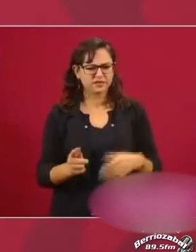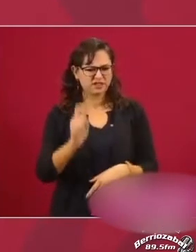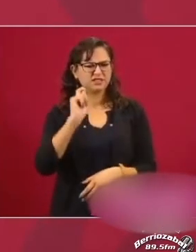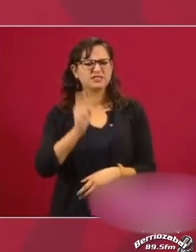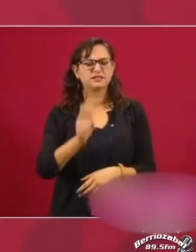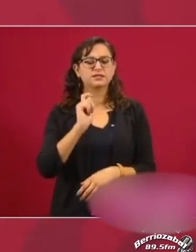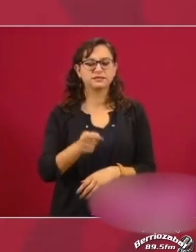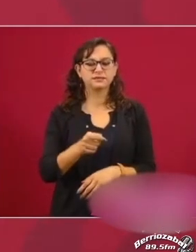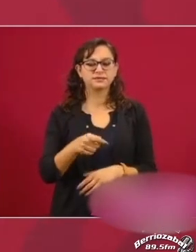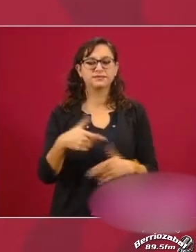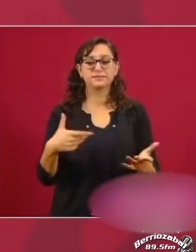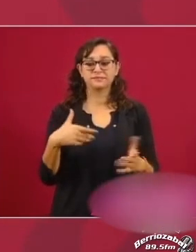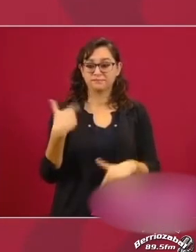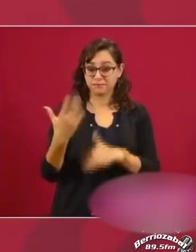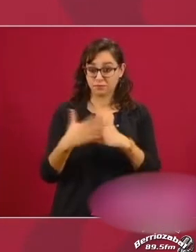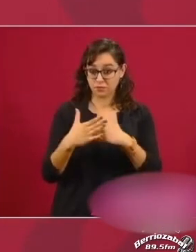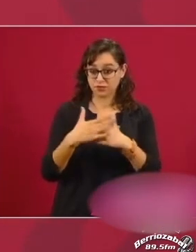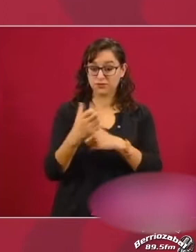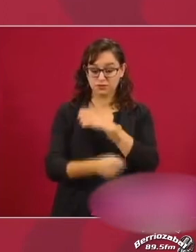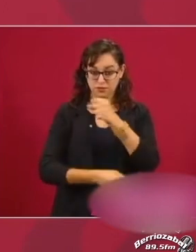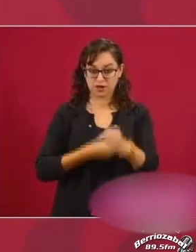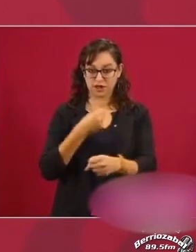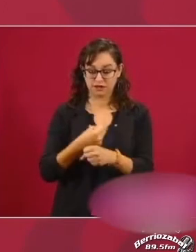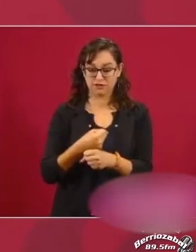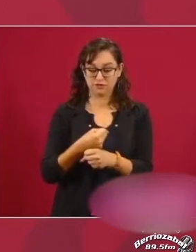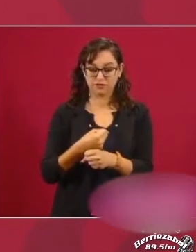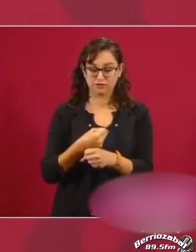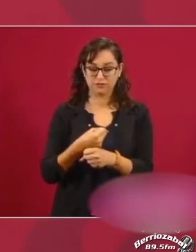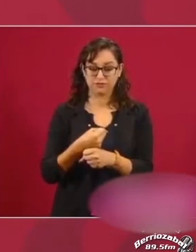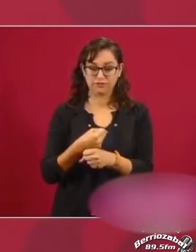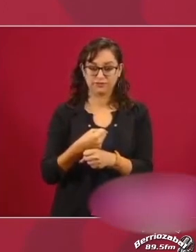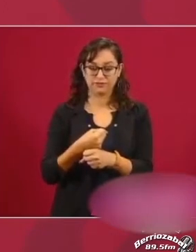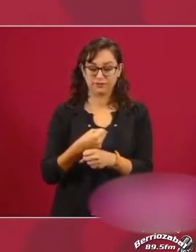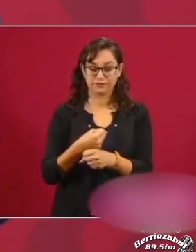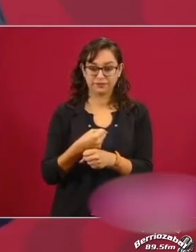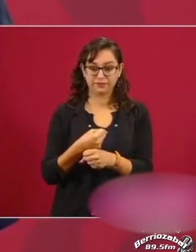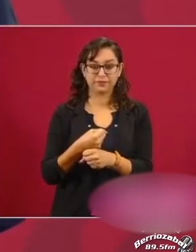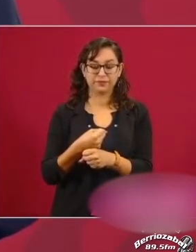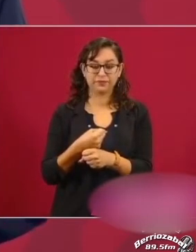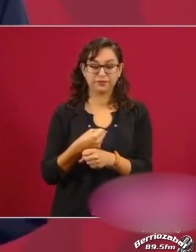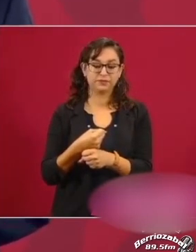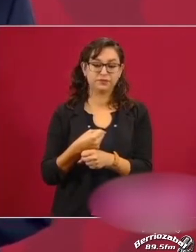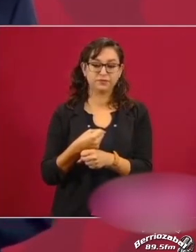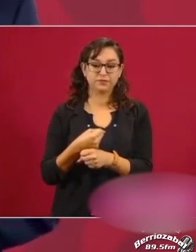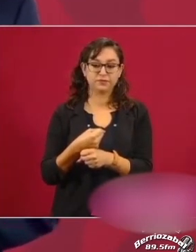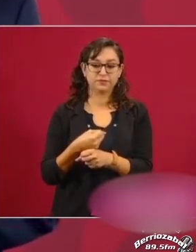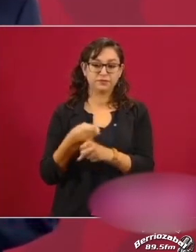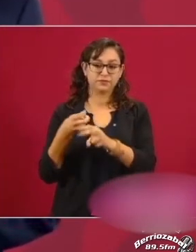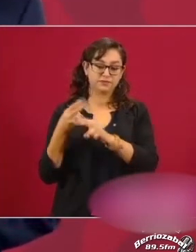Obrador dio a conocer un plan para celebrar la fundación de México Tenochtitlán. Asimismo, el director del IMSS, Zoé Robledo, informó de